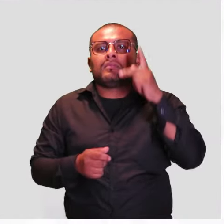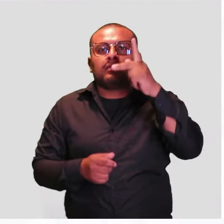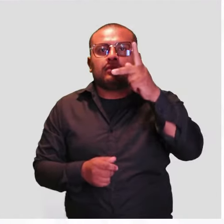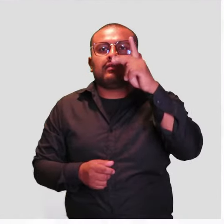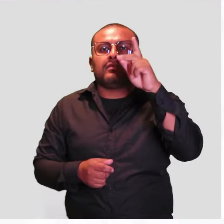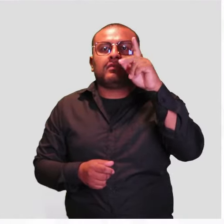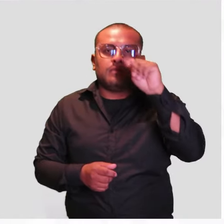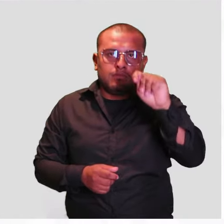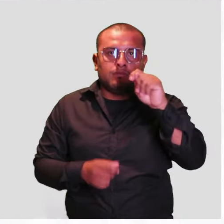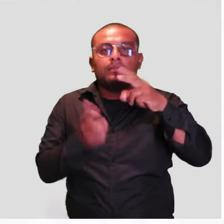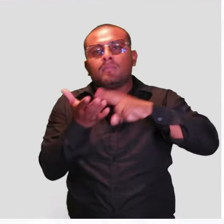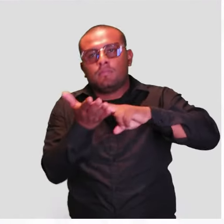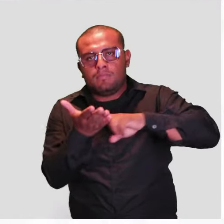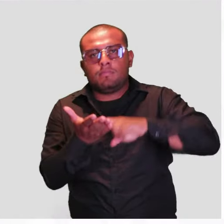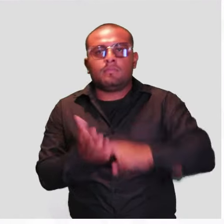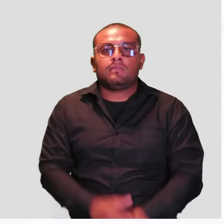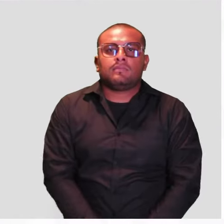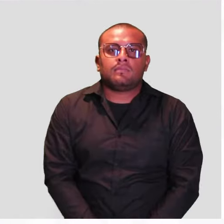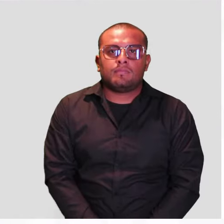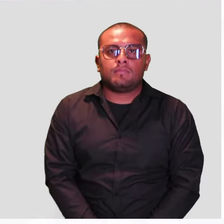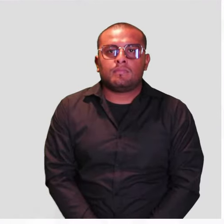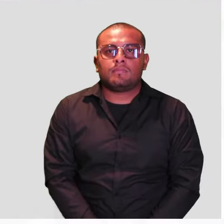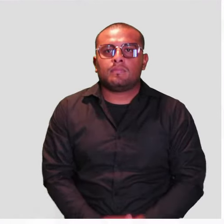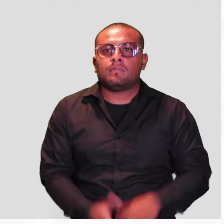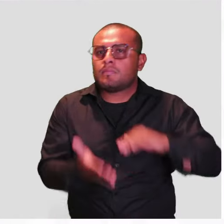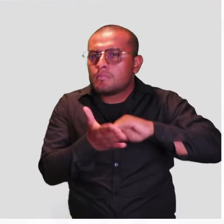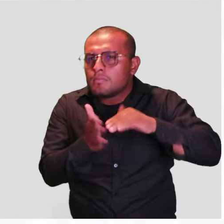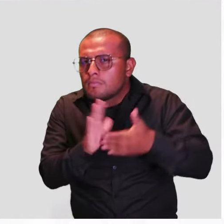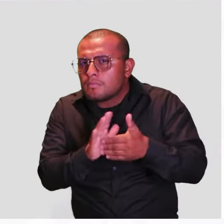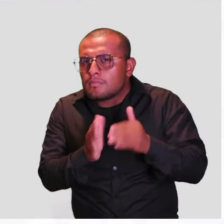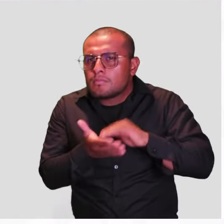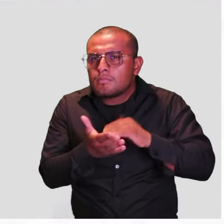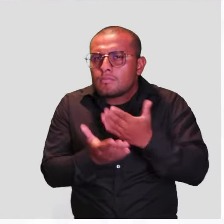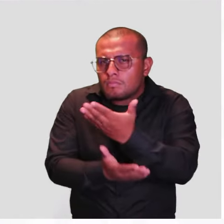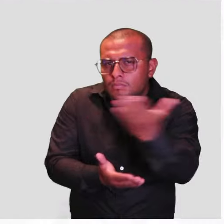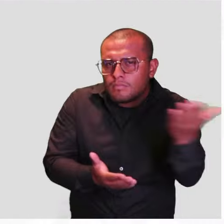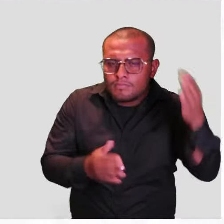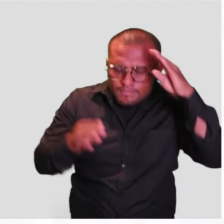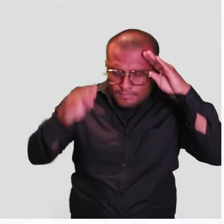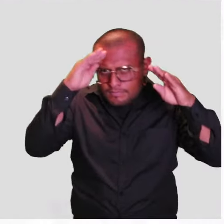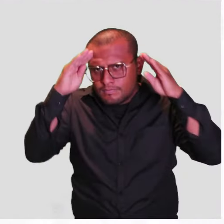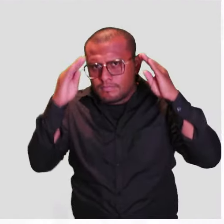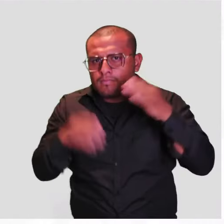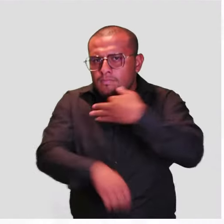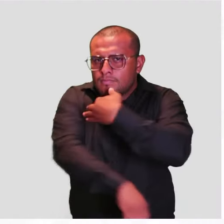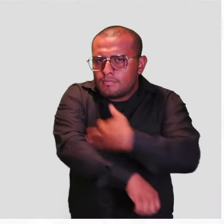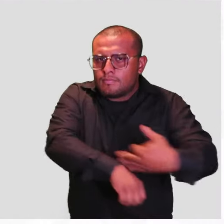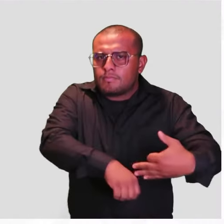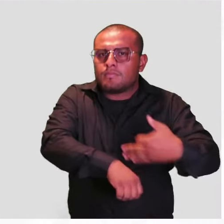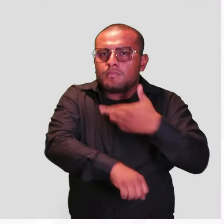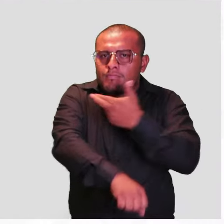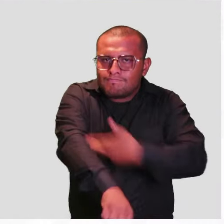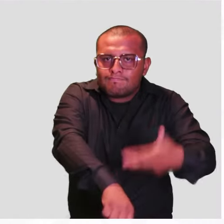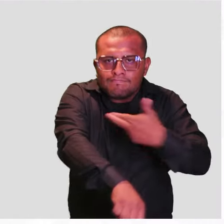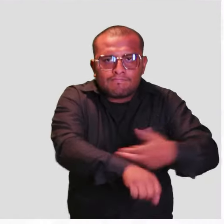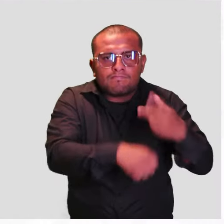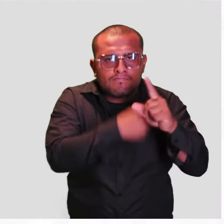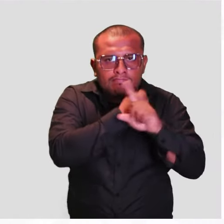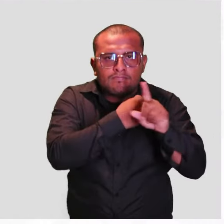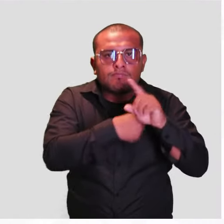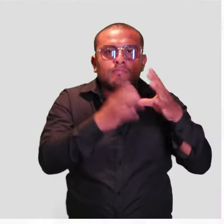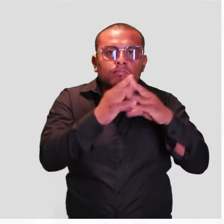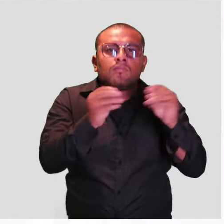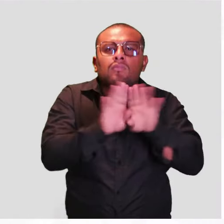estrategias tiene para atender las necesidades o solucionar los problemas del municipio de San Juan del Río? Candidato, cuenta usted